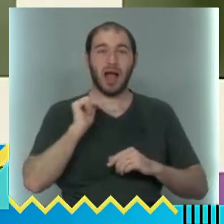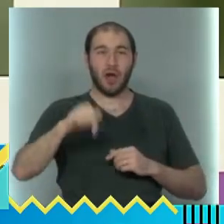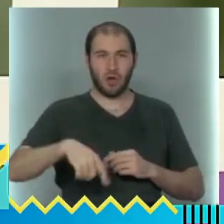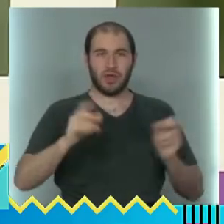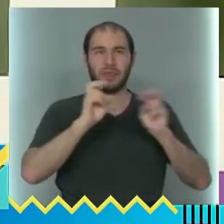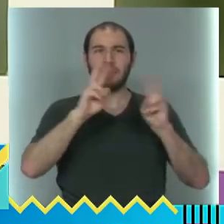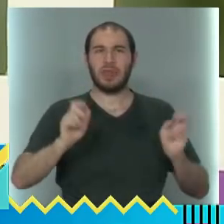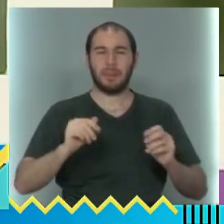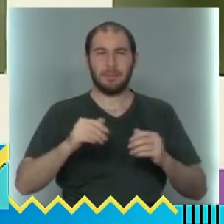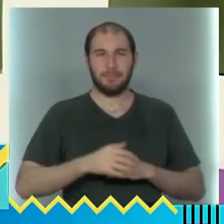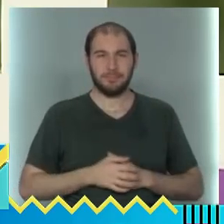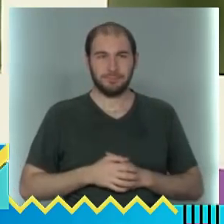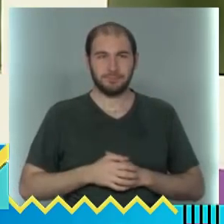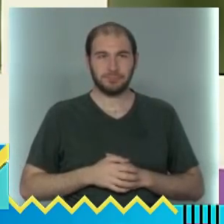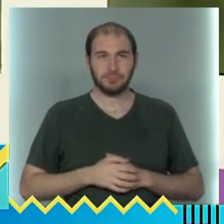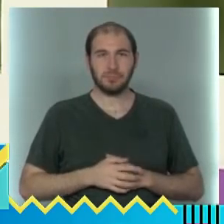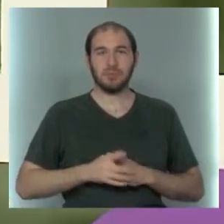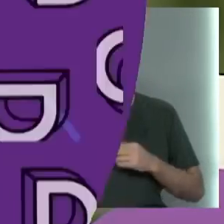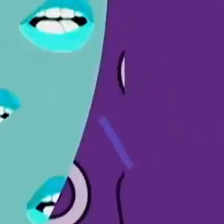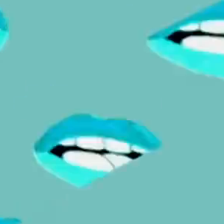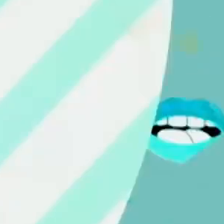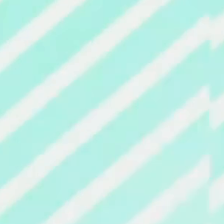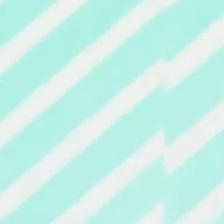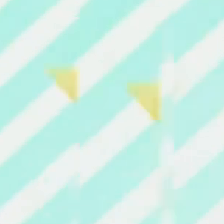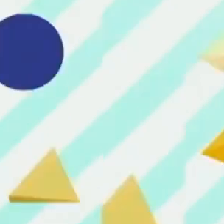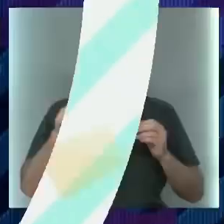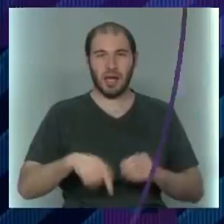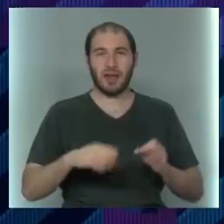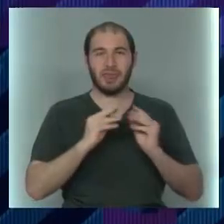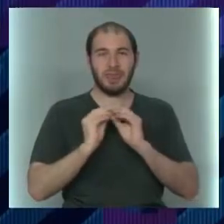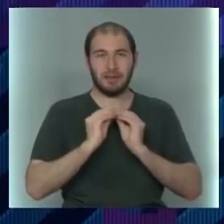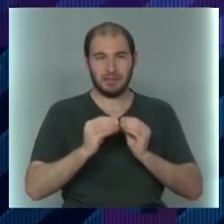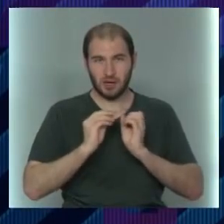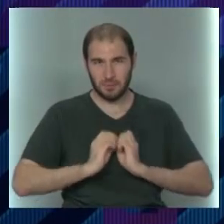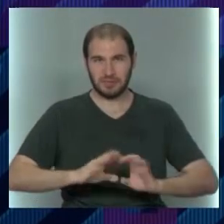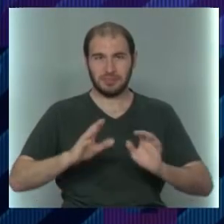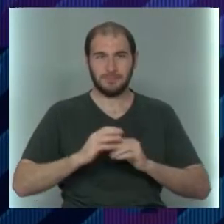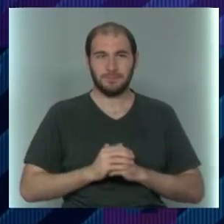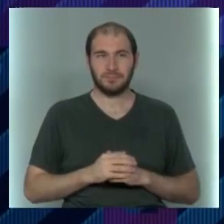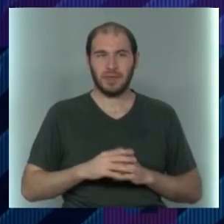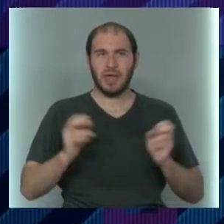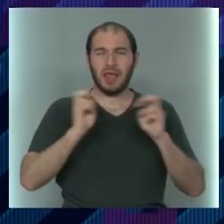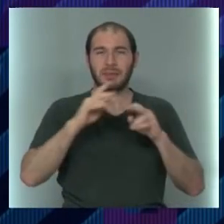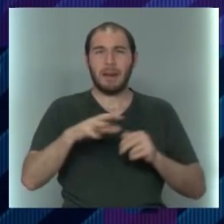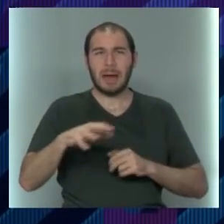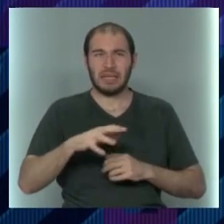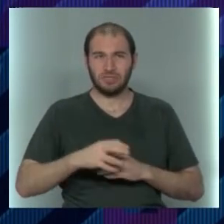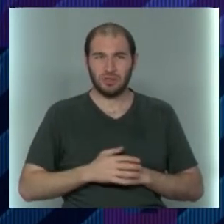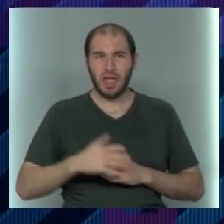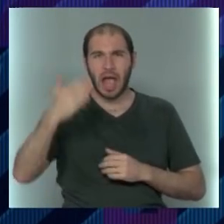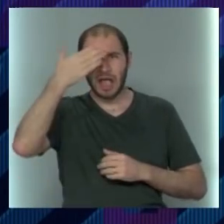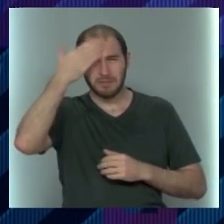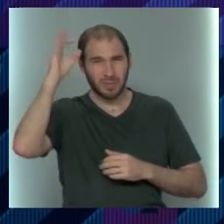con respecto al tema y de esta manera abrimos el debate de distintos parecidos. Bueno, lo que tiene que ver con el Parkinson es